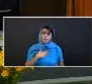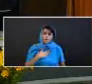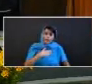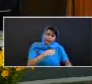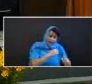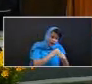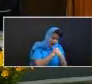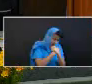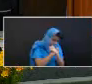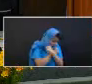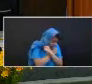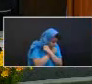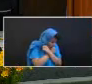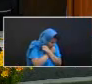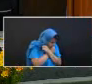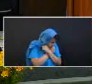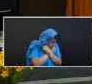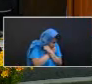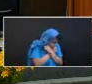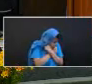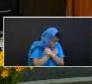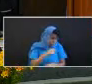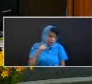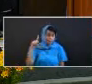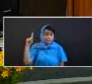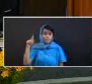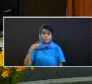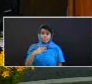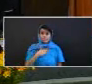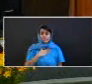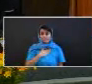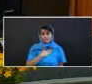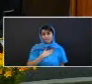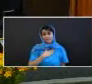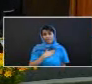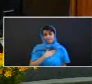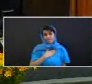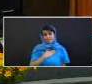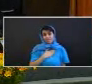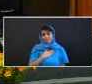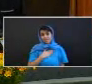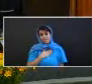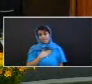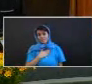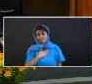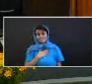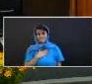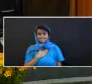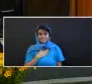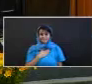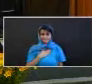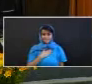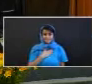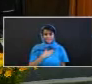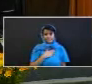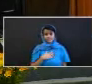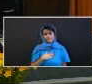como me amas tú a mí.